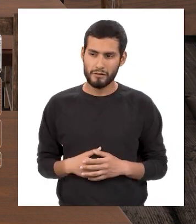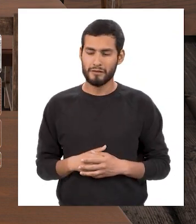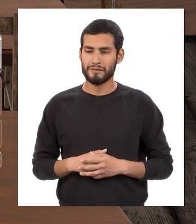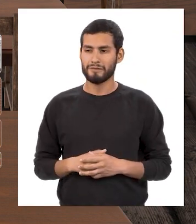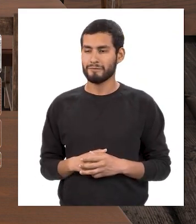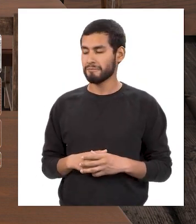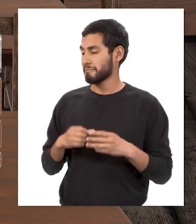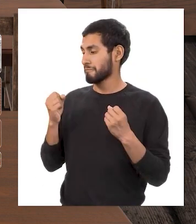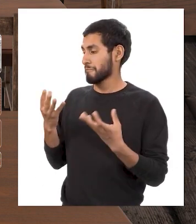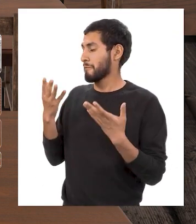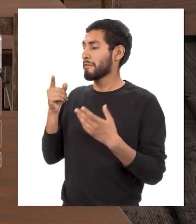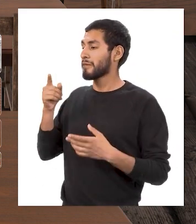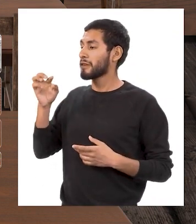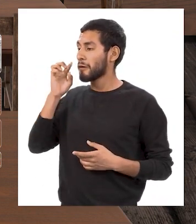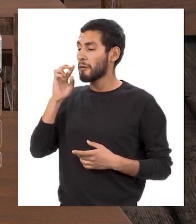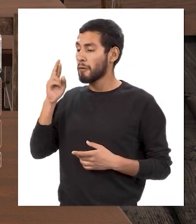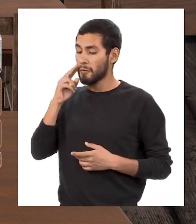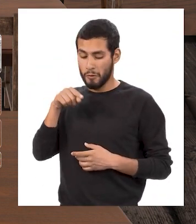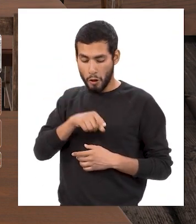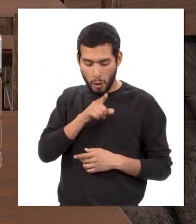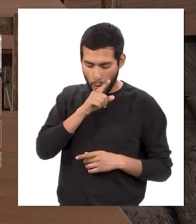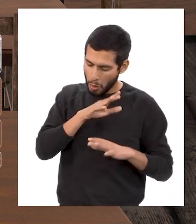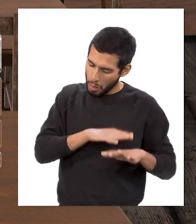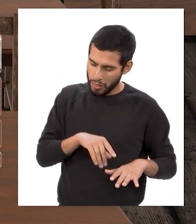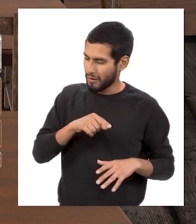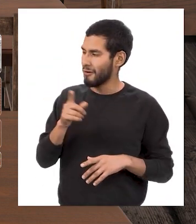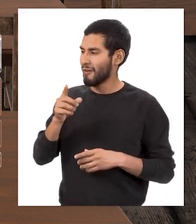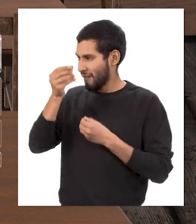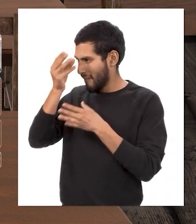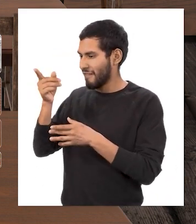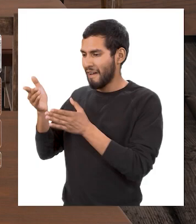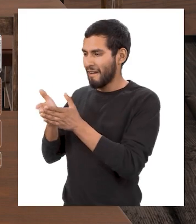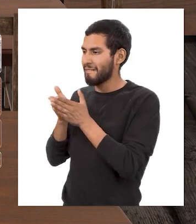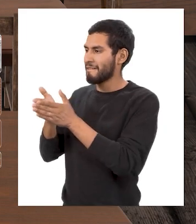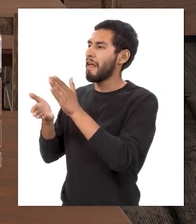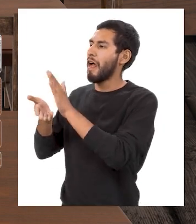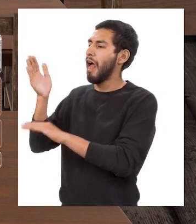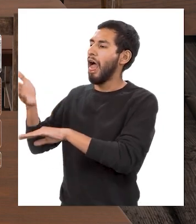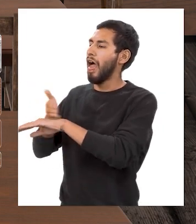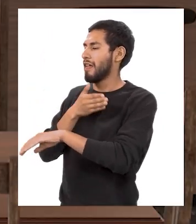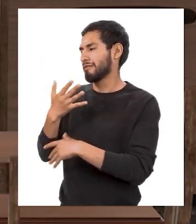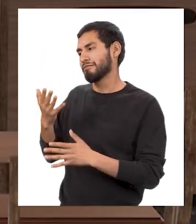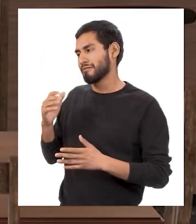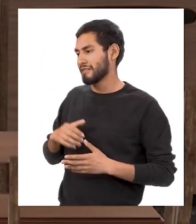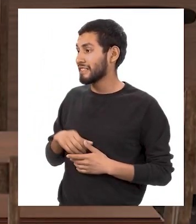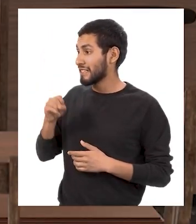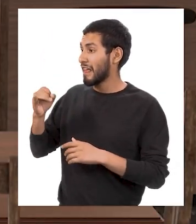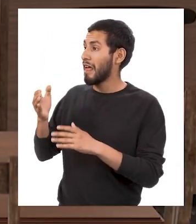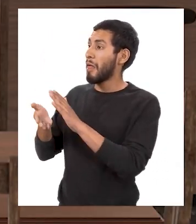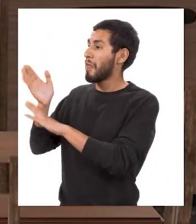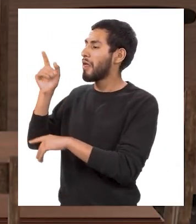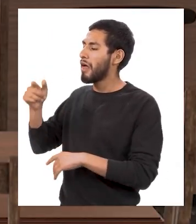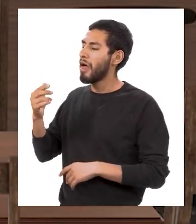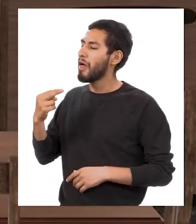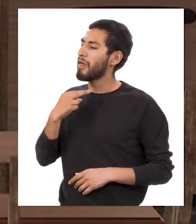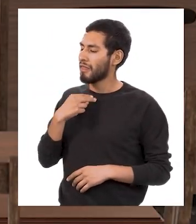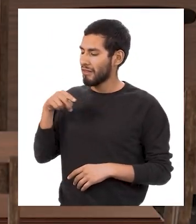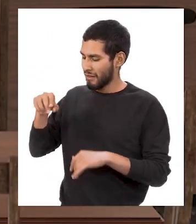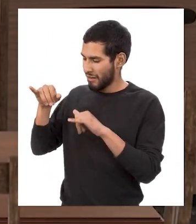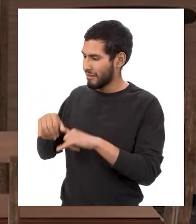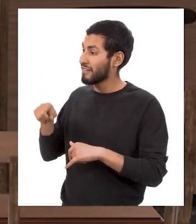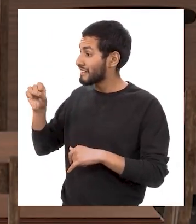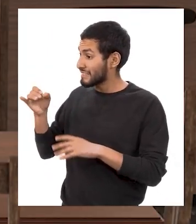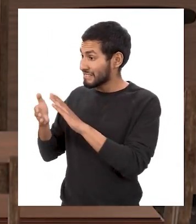embriaguez. Bueno, Mr. Fogg no recibirá a tiempo la información de la salida del Carnatic. Y si se va, al menos se